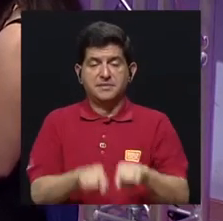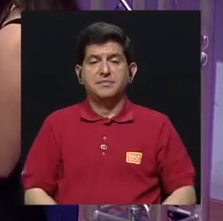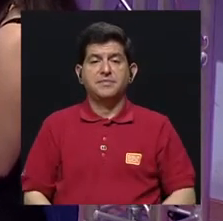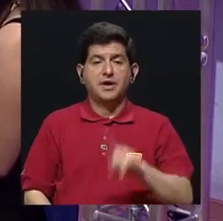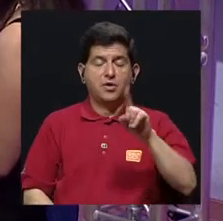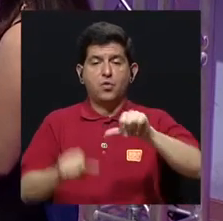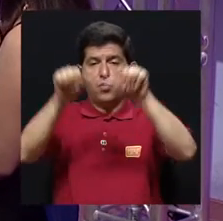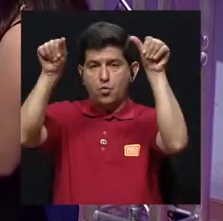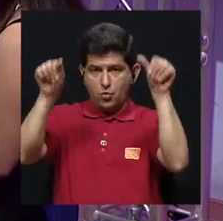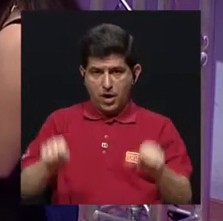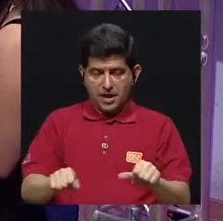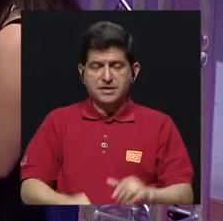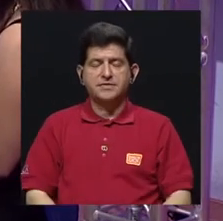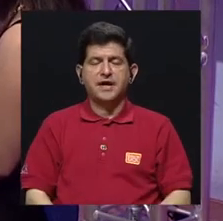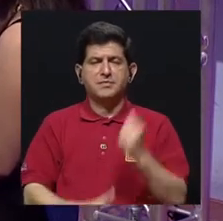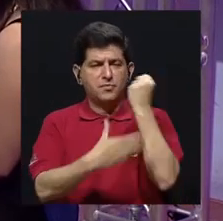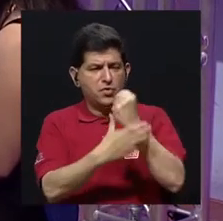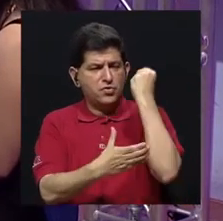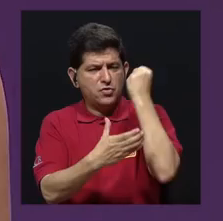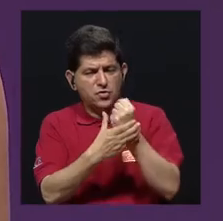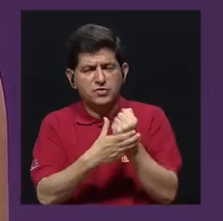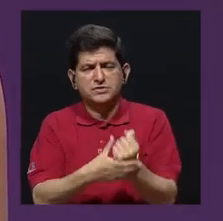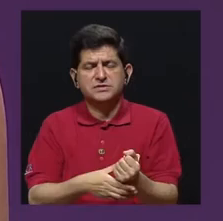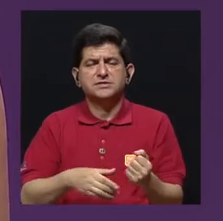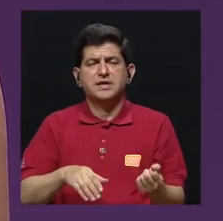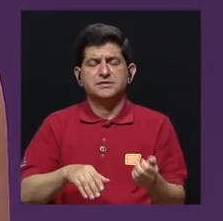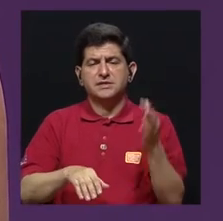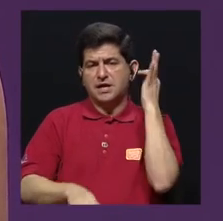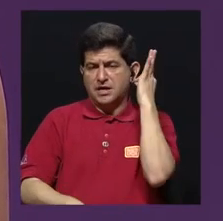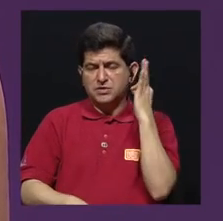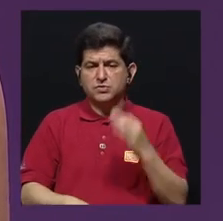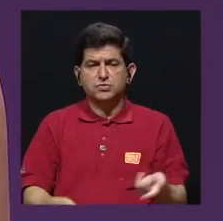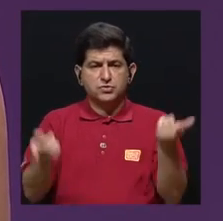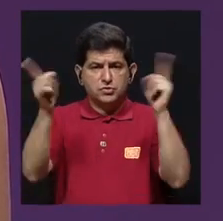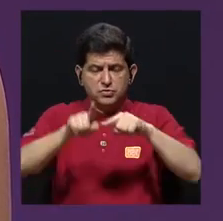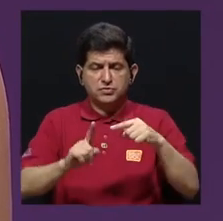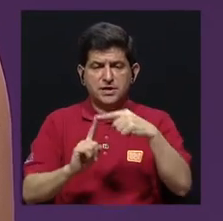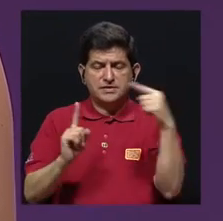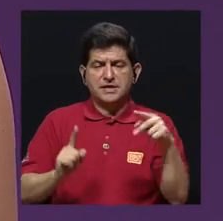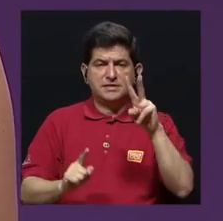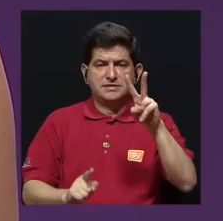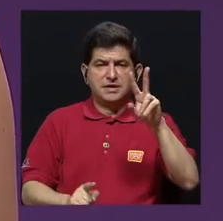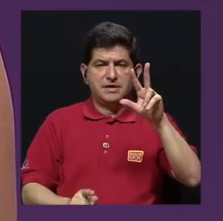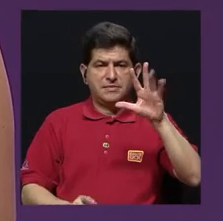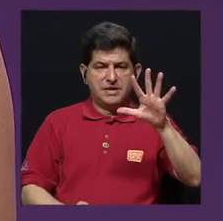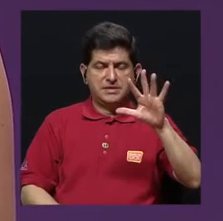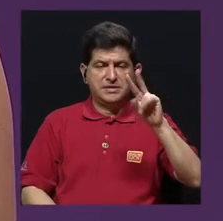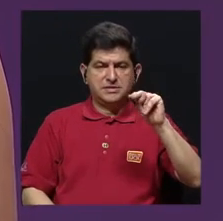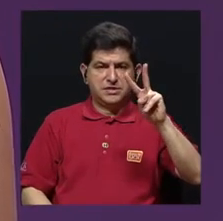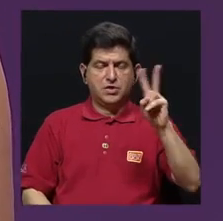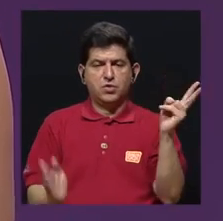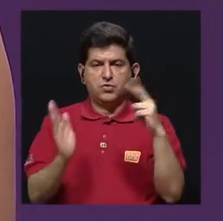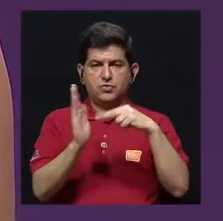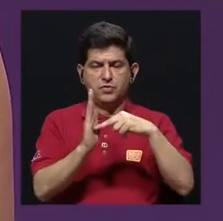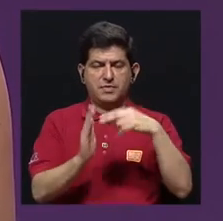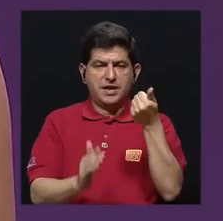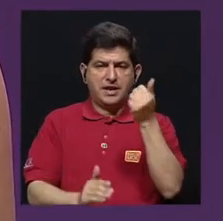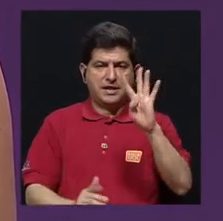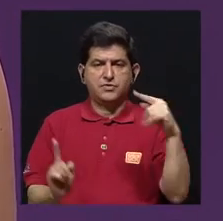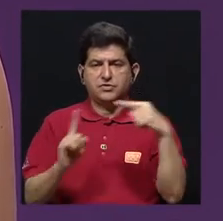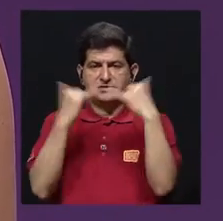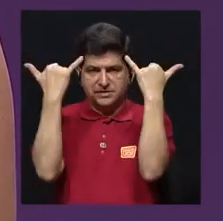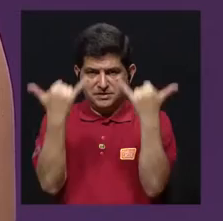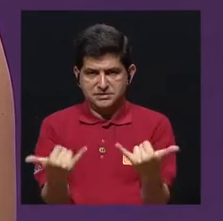en representación de los feminicidios que han ocurrido desde la fecha del 25 de noviembre del 2014 hasta